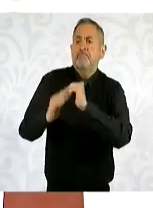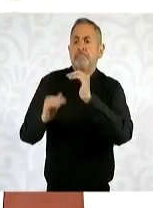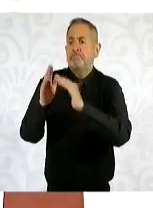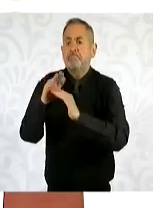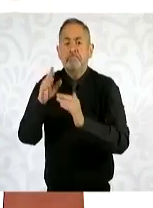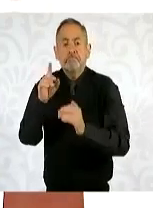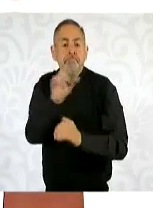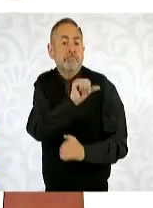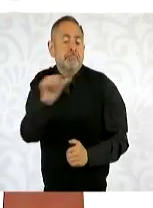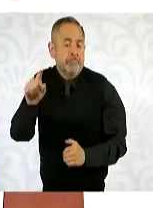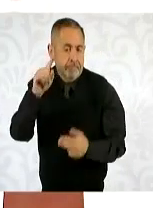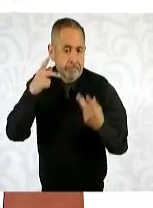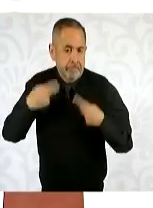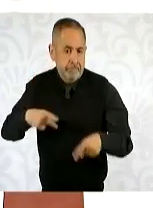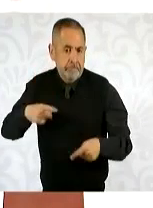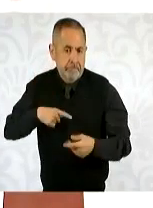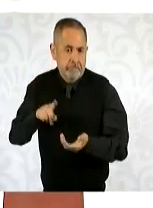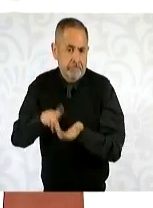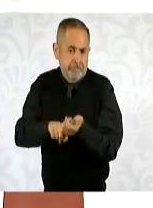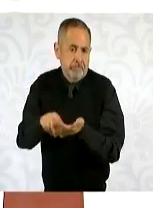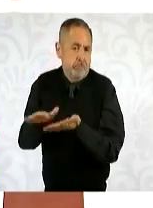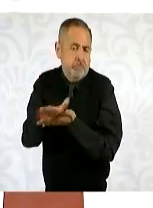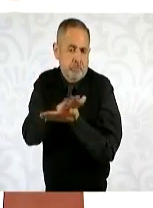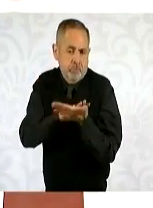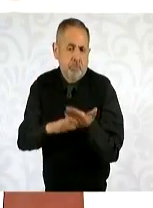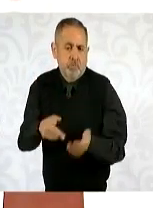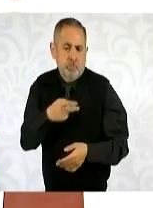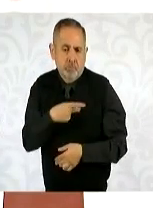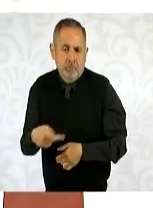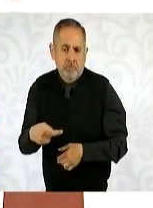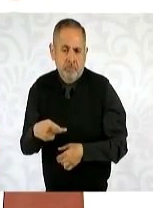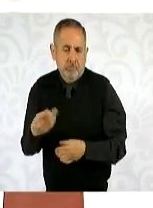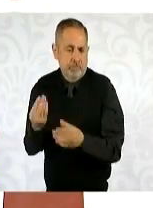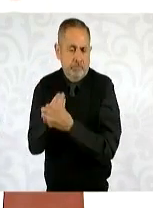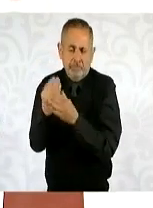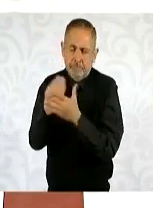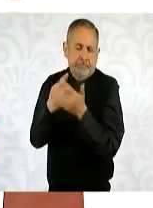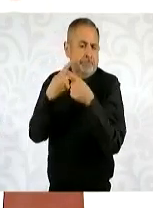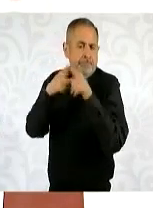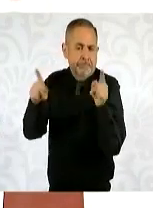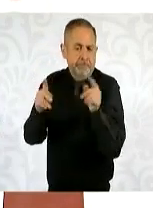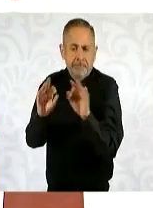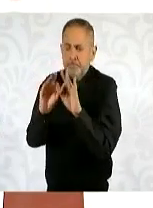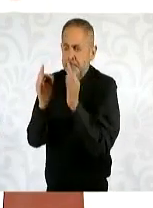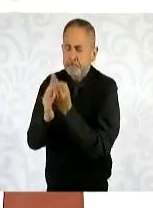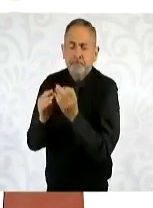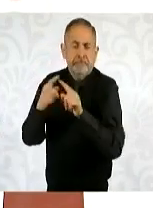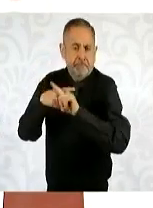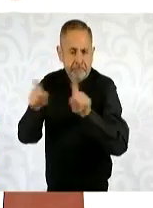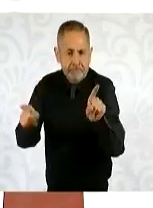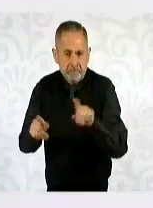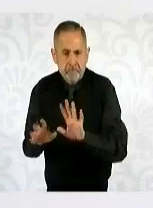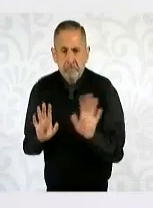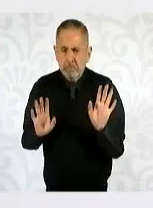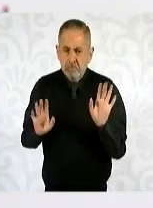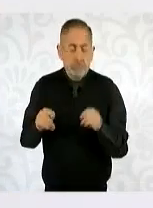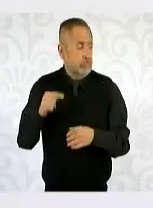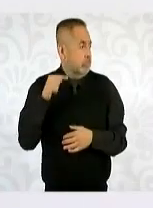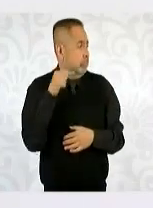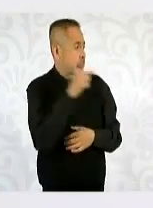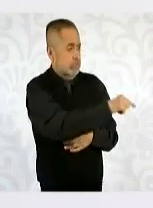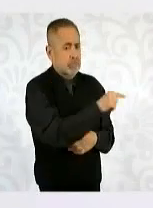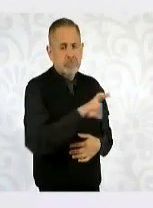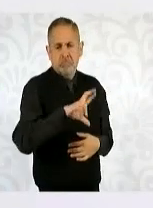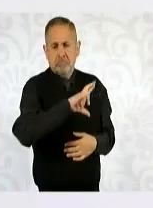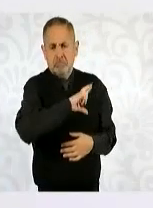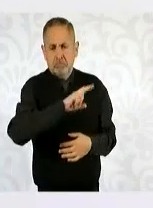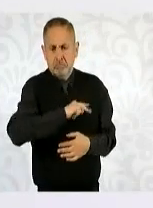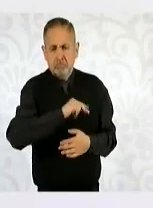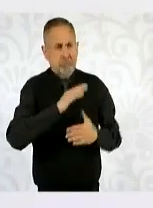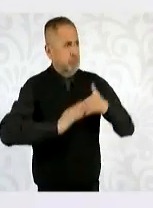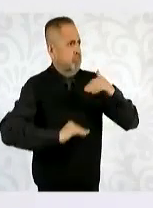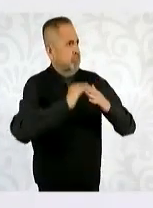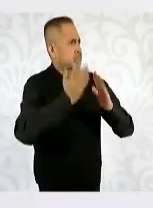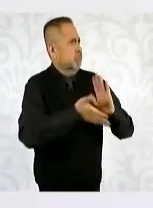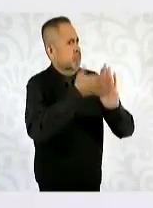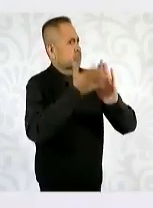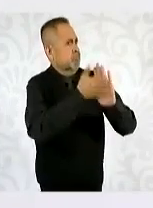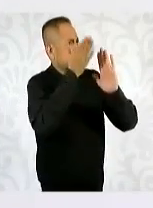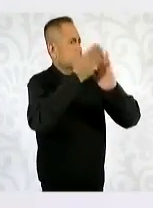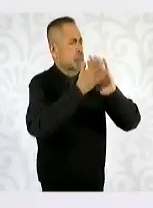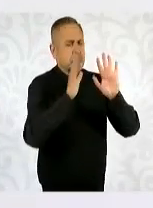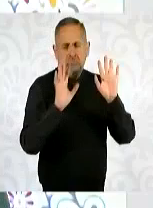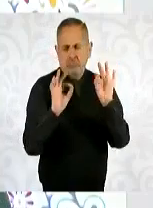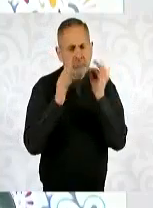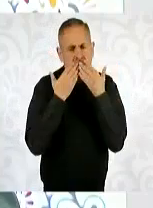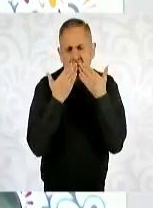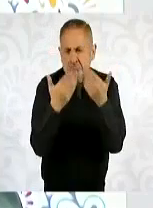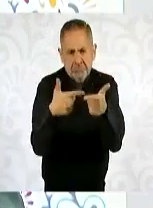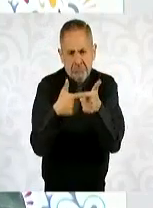escasos recursos, con un esquema propio. Y la inversión privada en México para vivienda pues es muy importante y va a